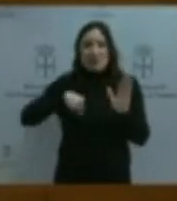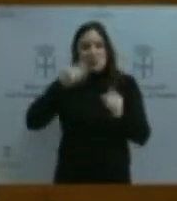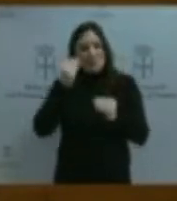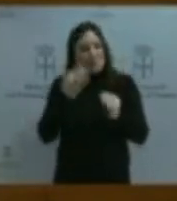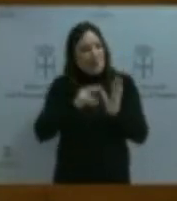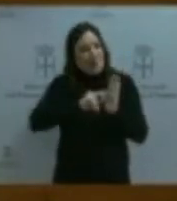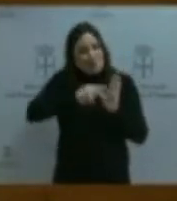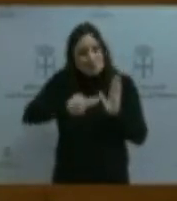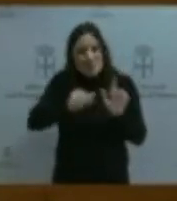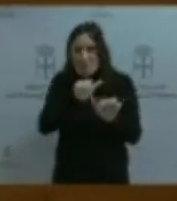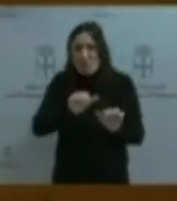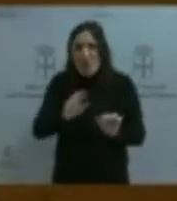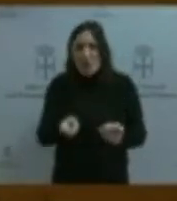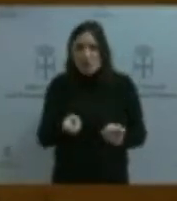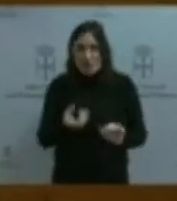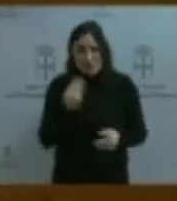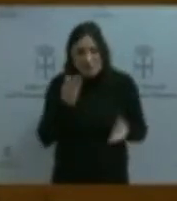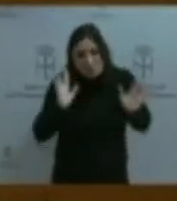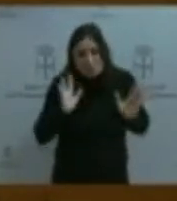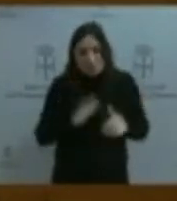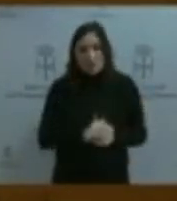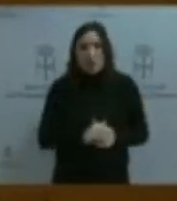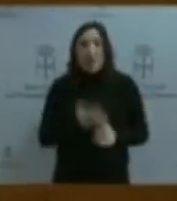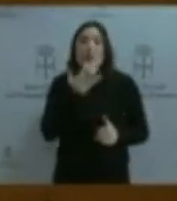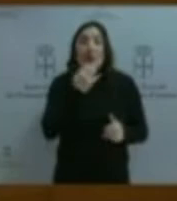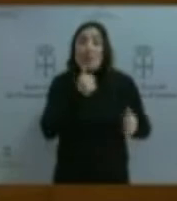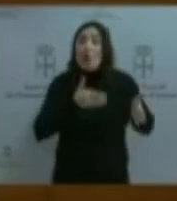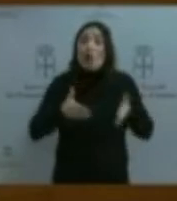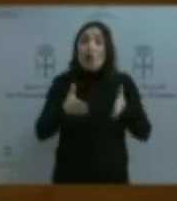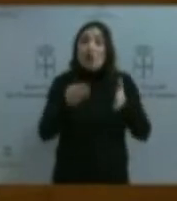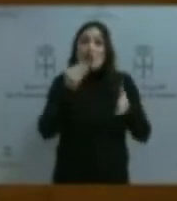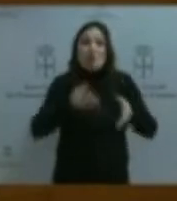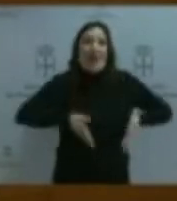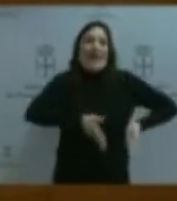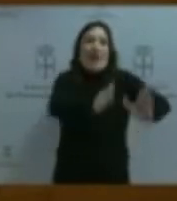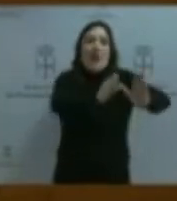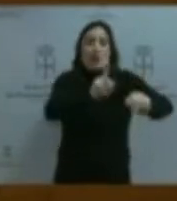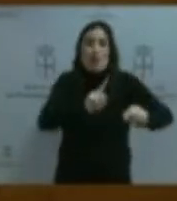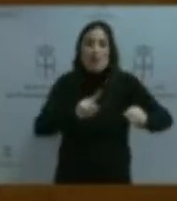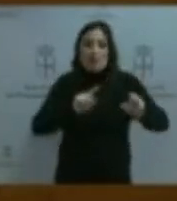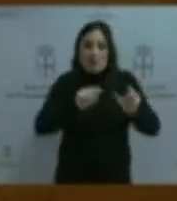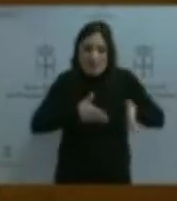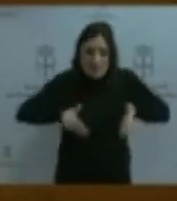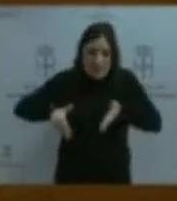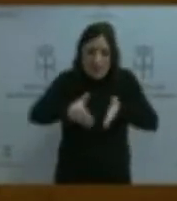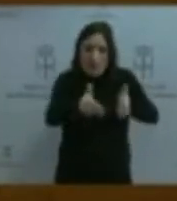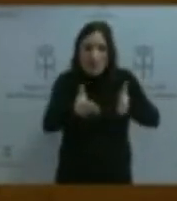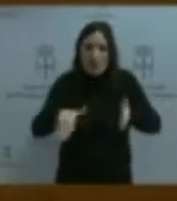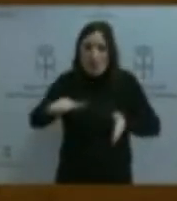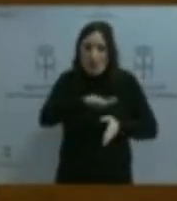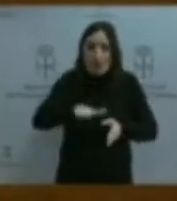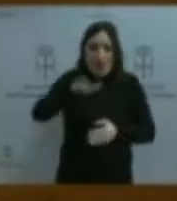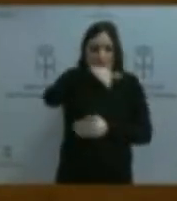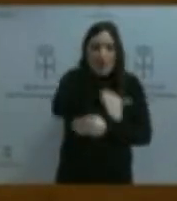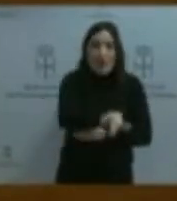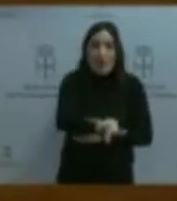hacerse. Por ejemplo, los ríos consideramos que no son canales, tienen un cauce y una llanura de inundación que tiene que ser ocupada periódicamente. Cuando hablan